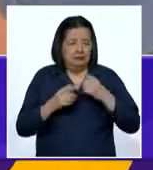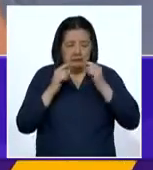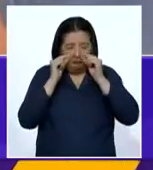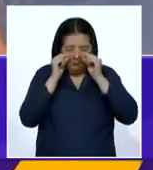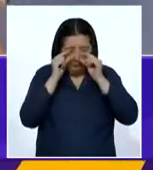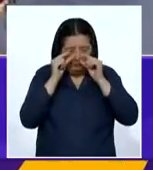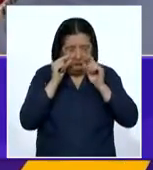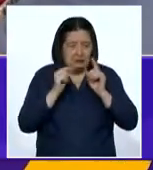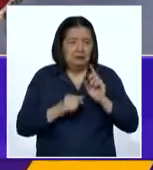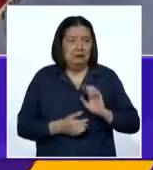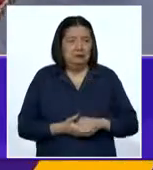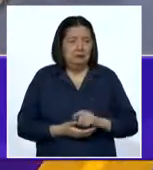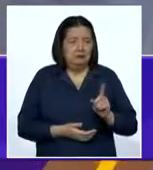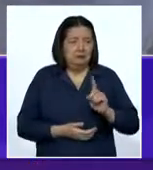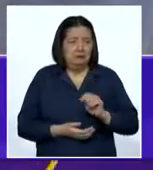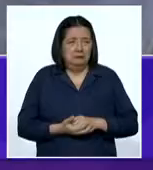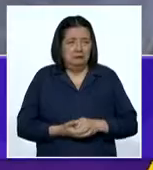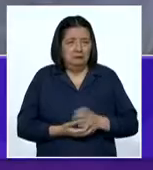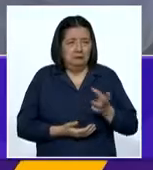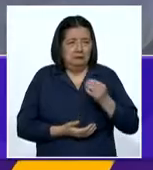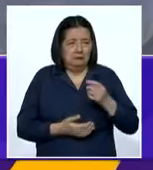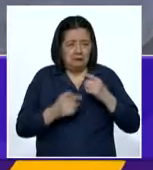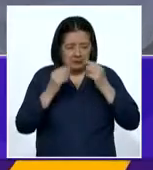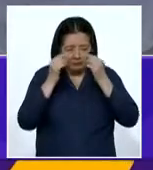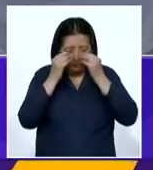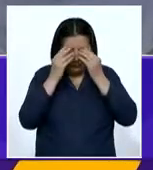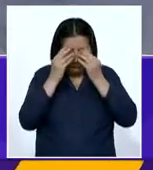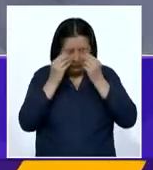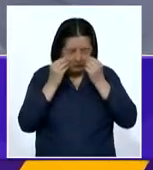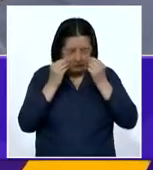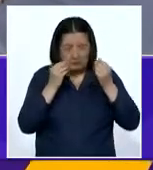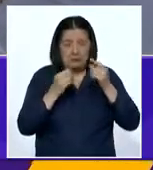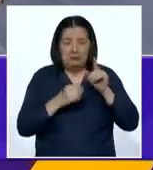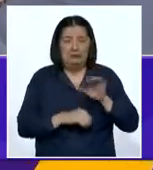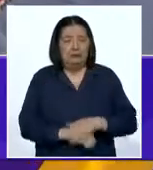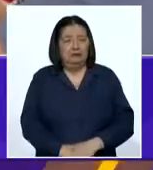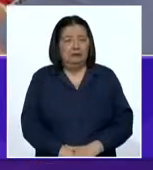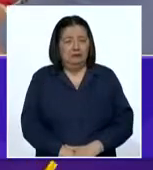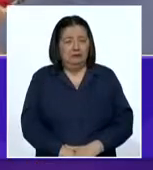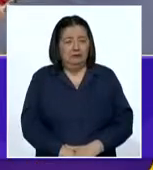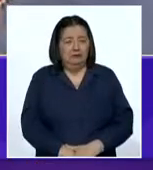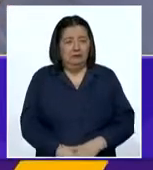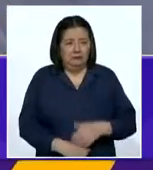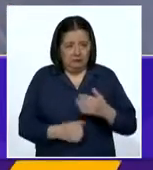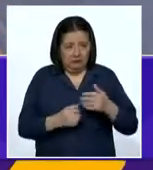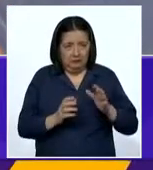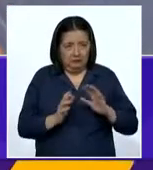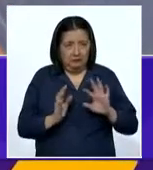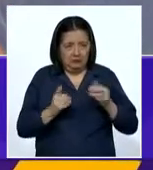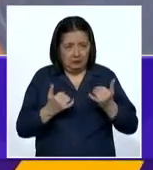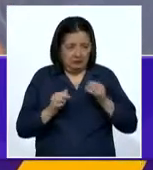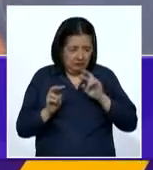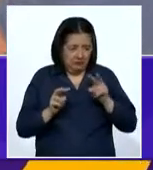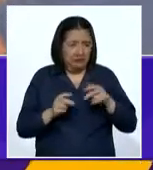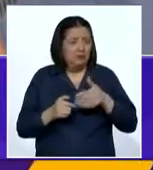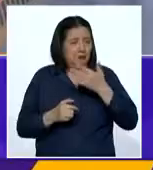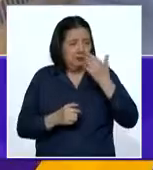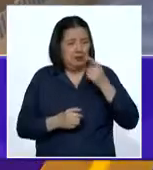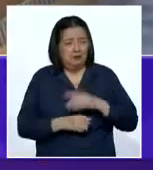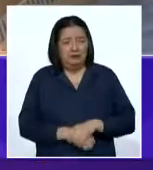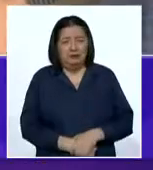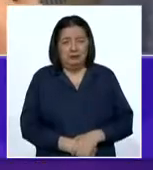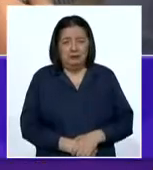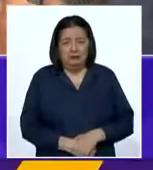todo. ¿No podían ver? No, porque sus ojos están llenos de barro. Uh-huh. Y lo limpiamos y ahora ahí está mejor.